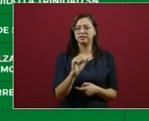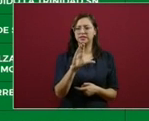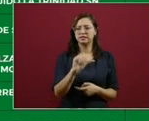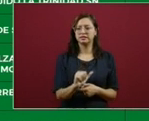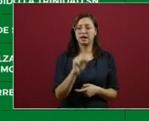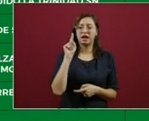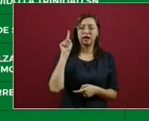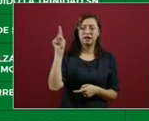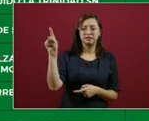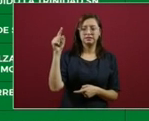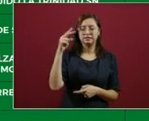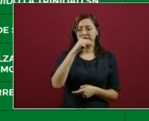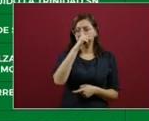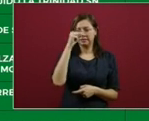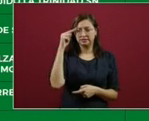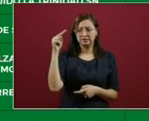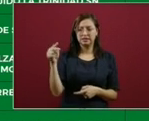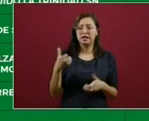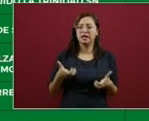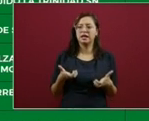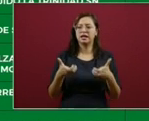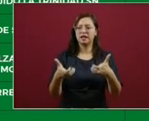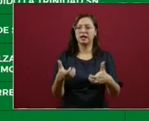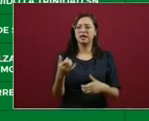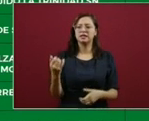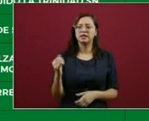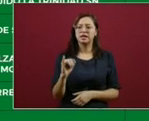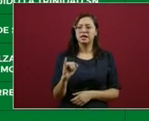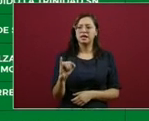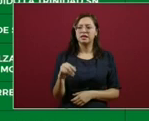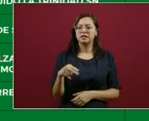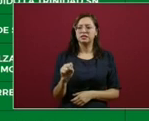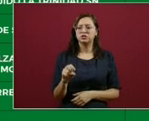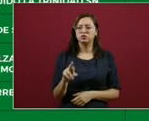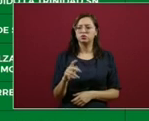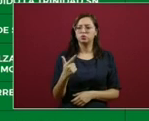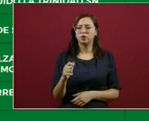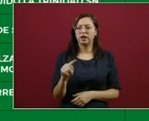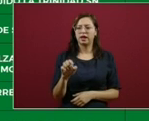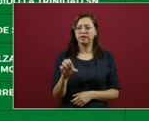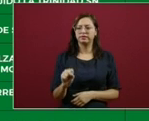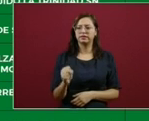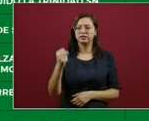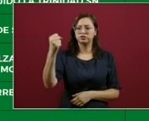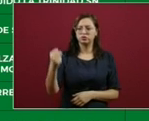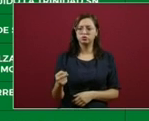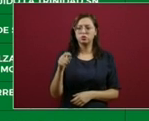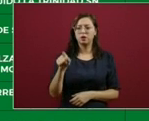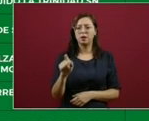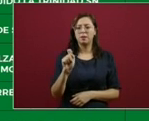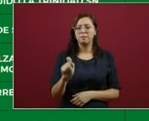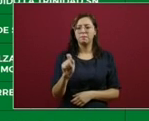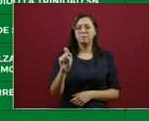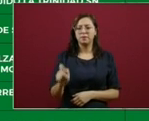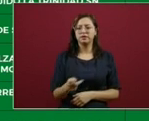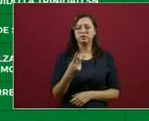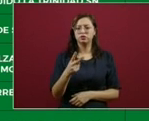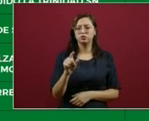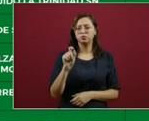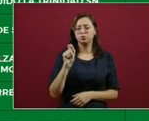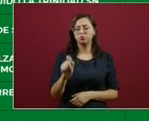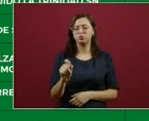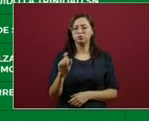Nayarit, la calle es Insurgente Sur sin número, a 22.99. La razón social